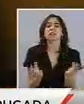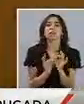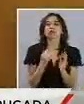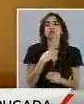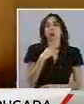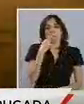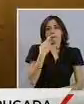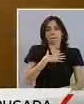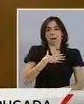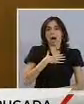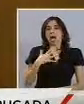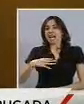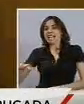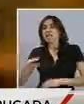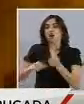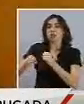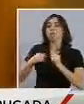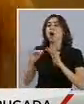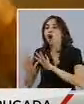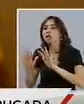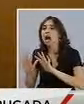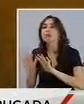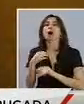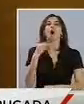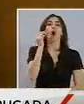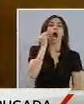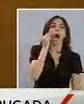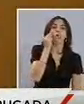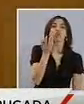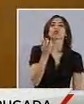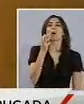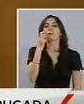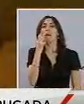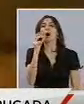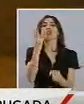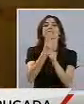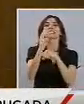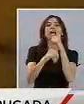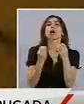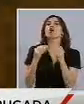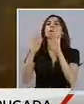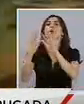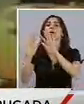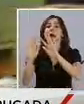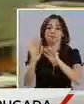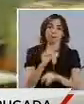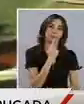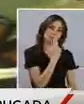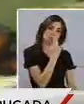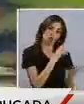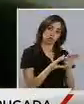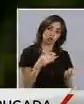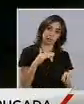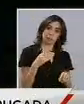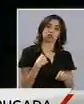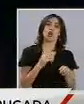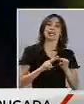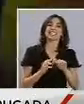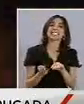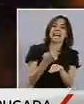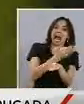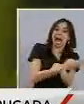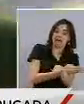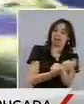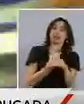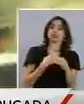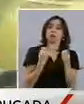papá? ¿Cómo tranquilizo a mis hijos, por ejemplo, o a mi abuelo, a mi papá, al adulto mayor? Perfecto, aquí hay dos cosas importantes, primero, lo que yo hice antes, si yo